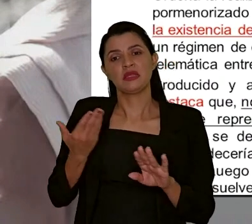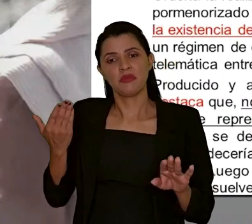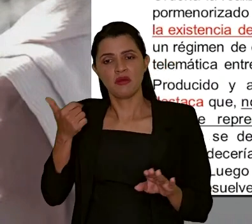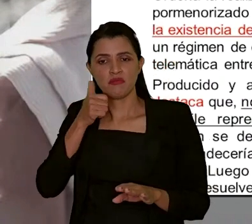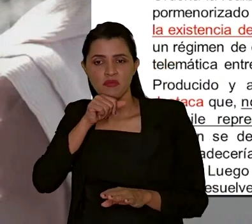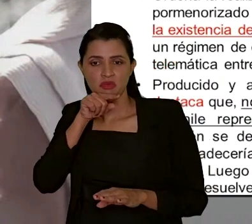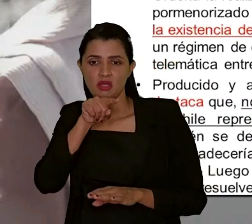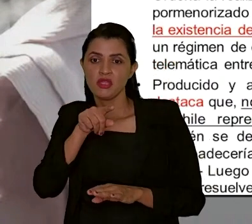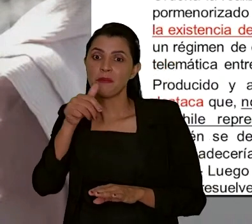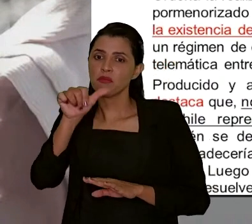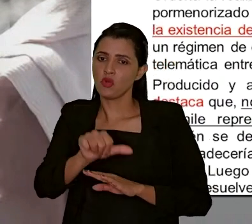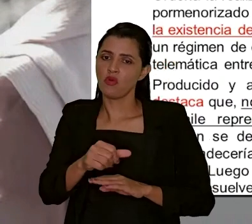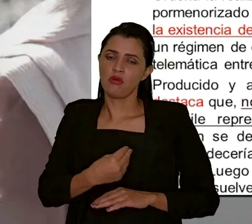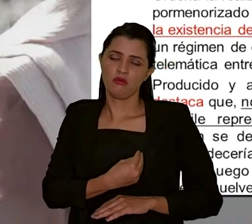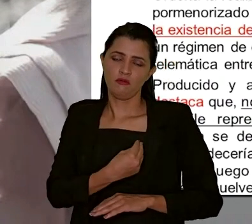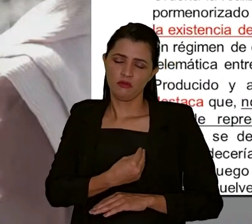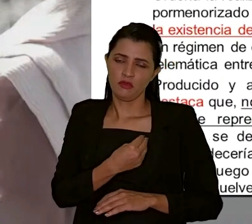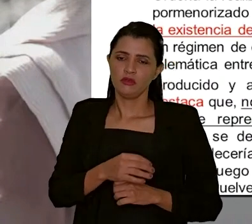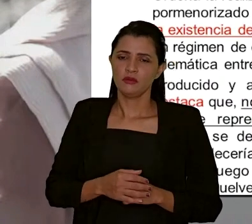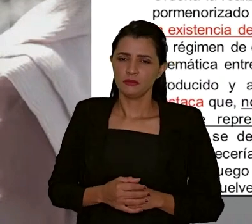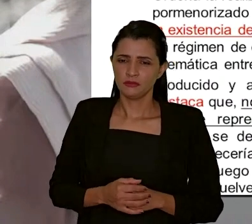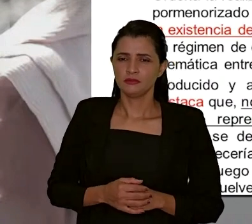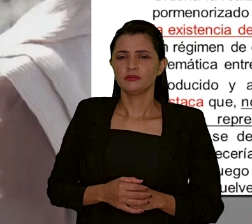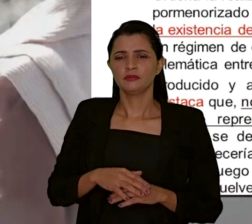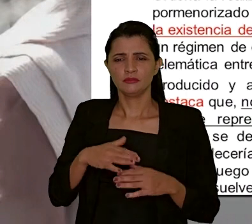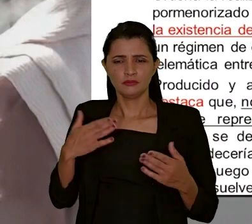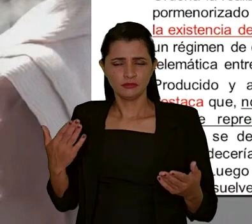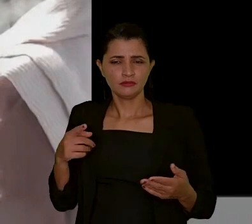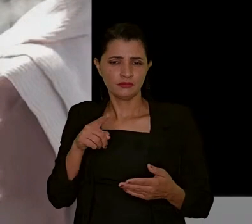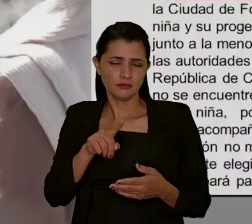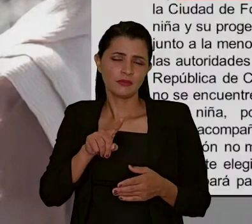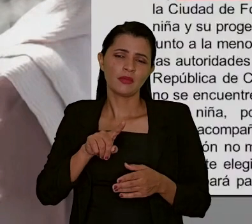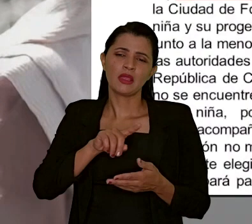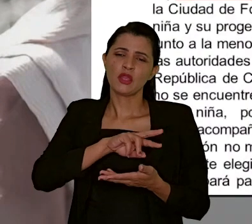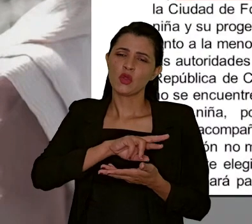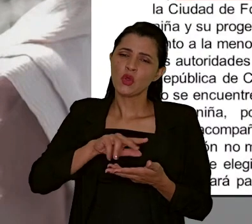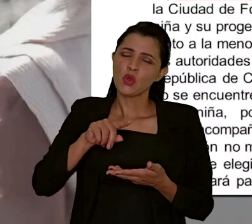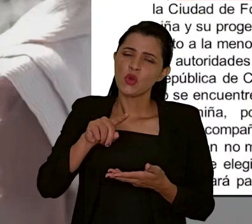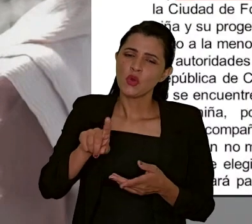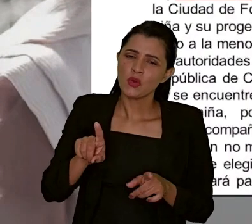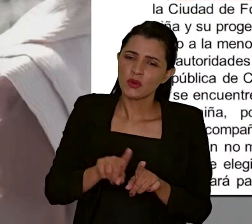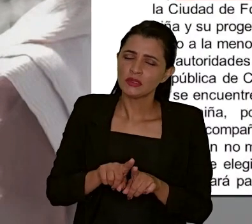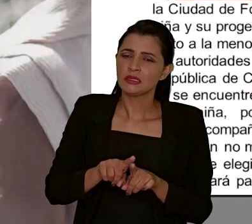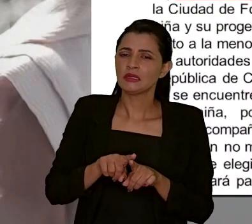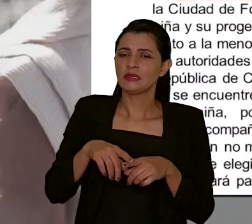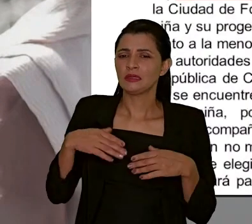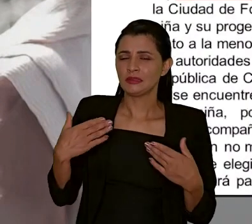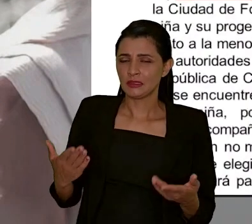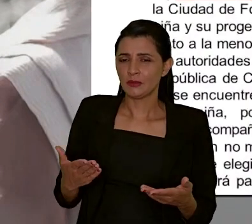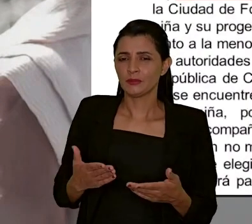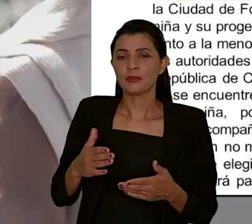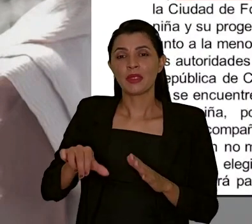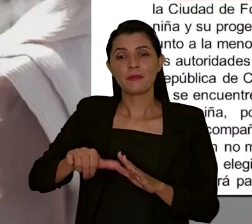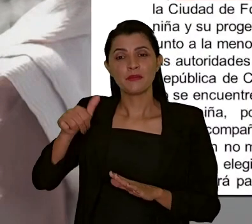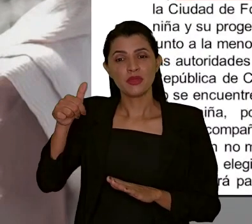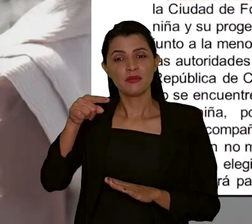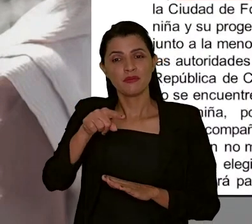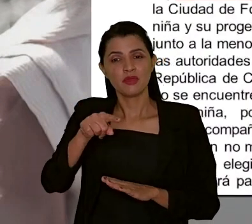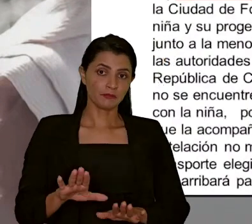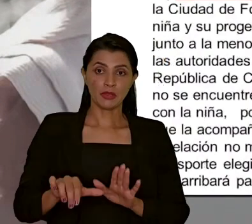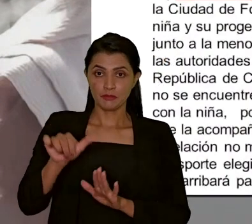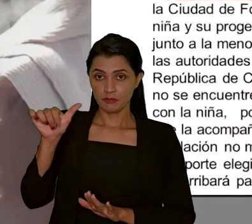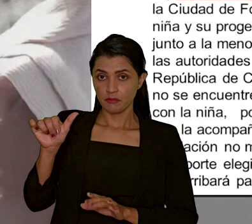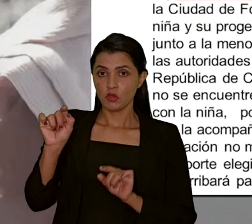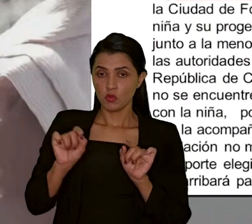la madre. Luego de emitir dictamen, el fiscal y asesor resuelve y dispone, primero, ordenar la